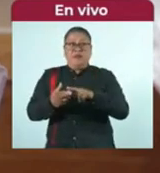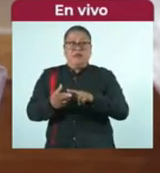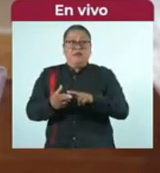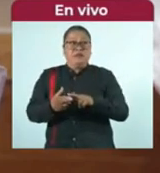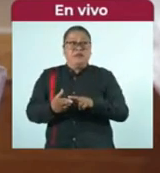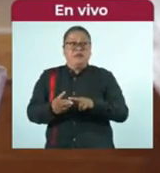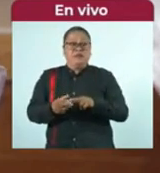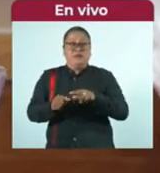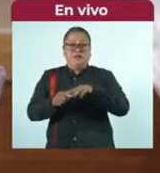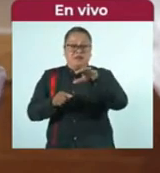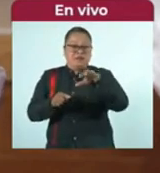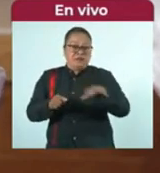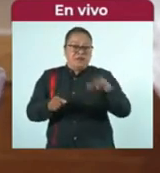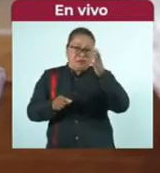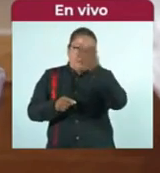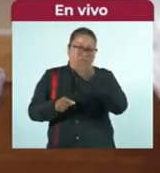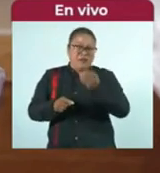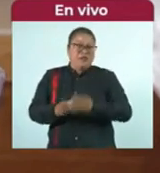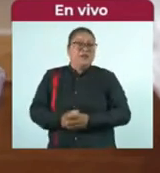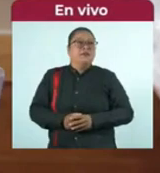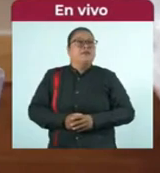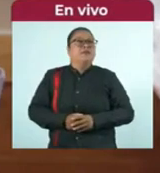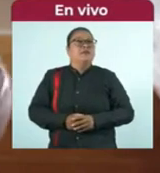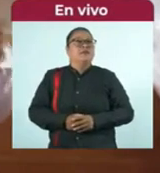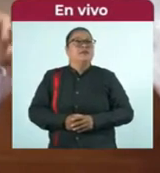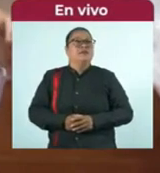es Tuxtepec, Loma Bonita. Y